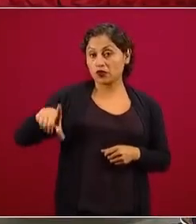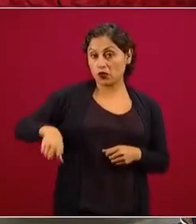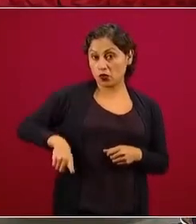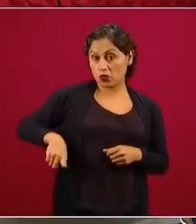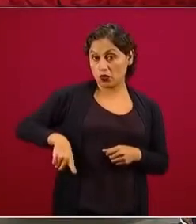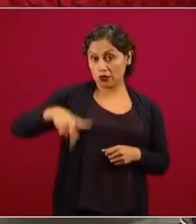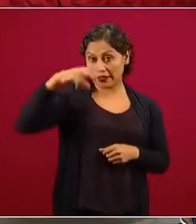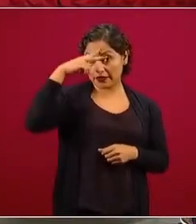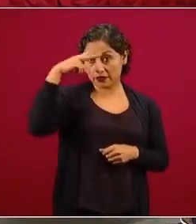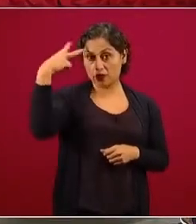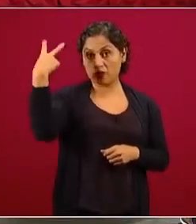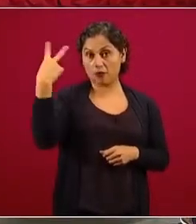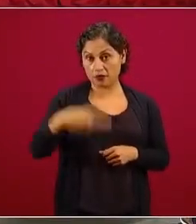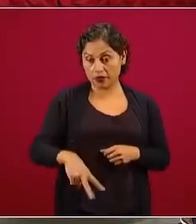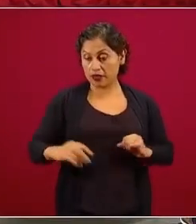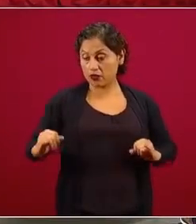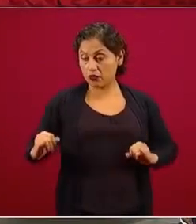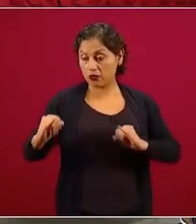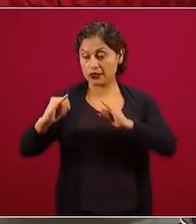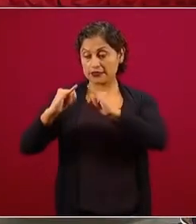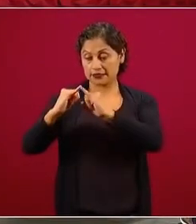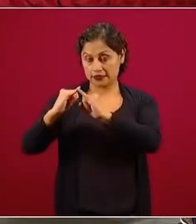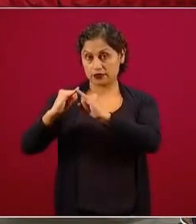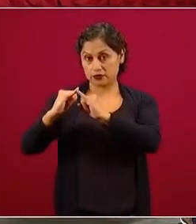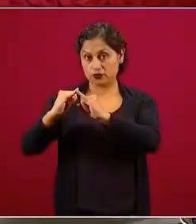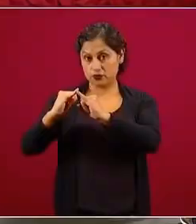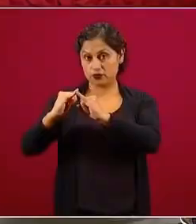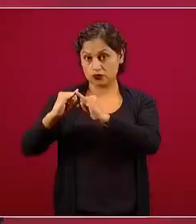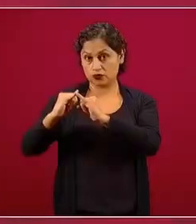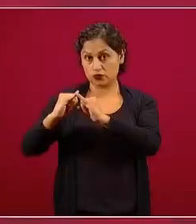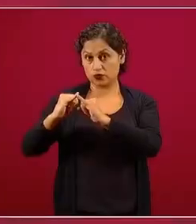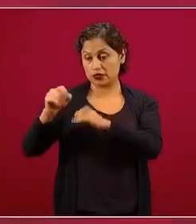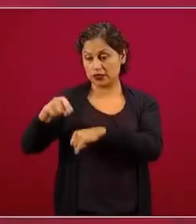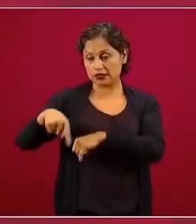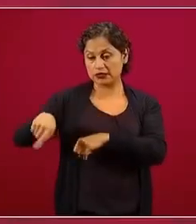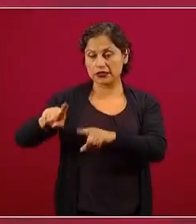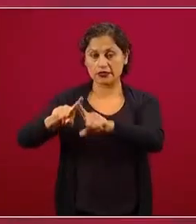través lógicamente de las instituciones que tienen el encargo